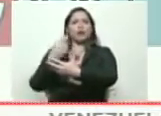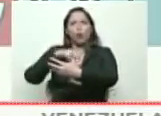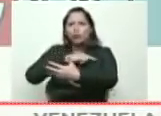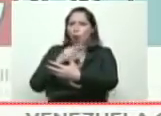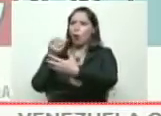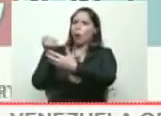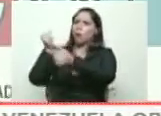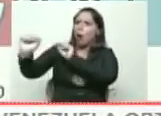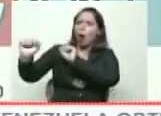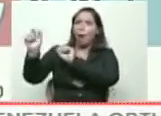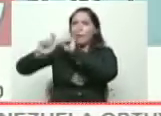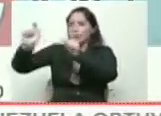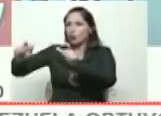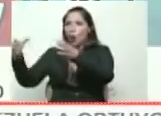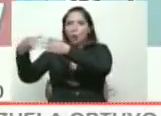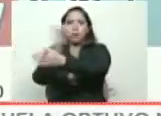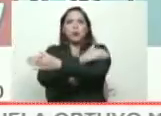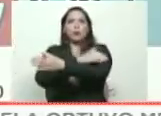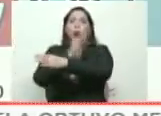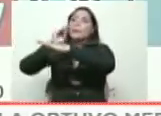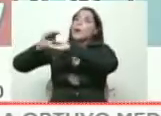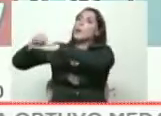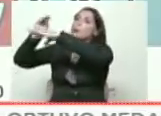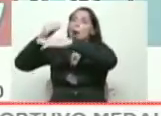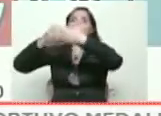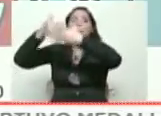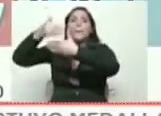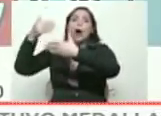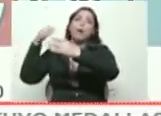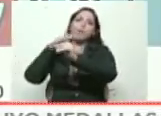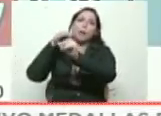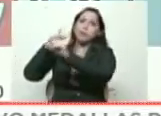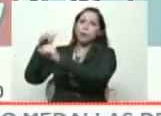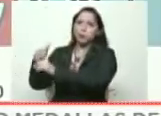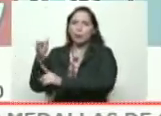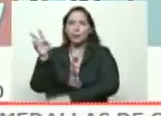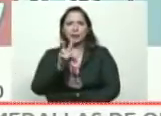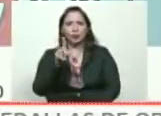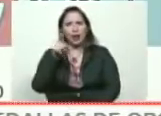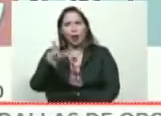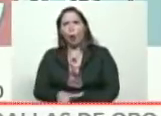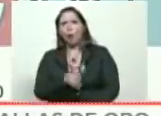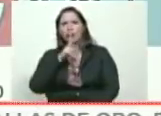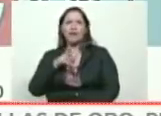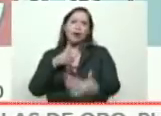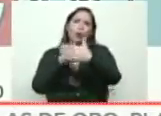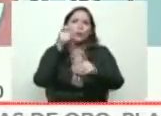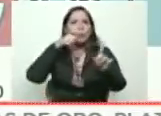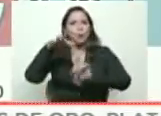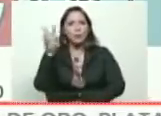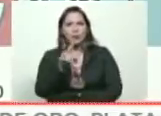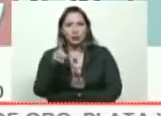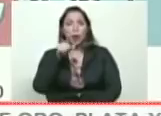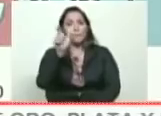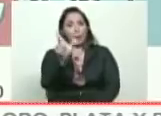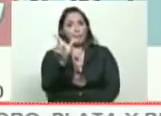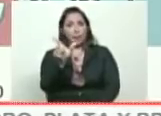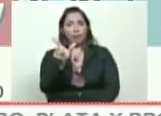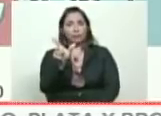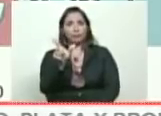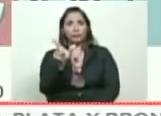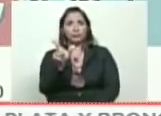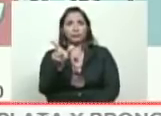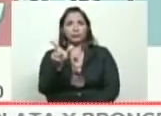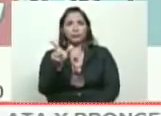de la oposición venezolana que solicitan el bloqueo a Venezuela. El bloqueo es vil y es contra el pueblo de Venezuela. Y el Partido Socialista Unido de